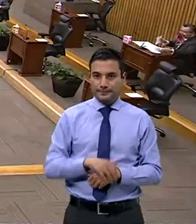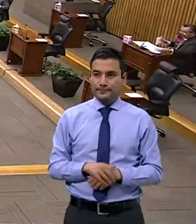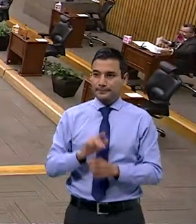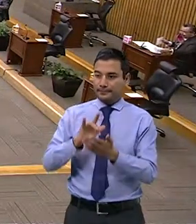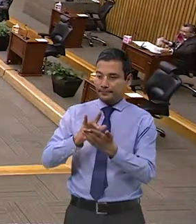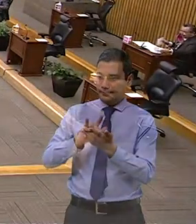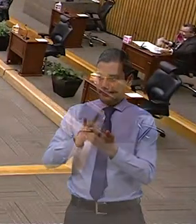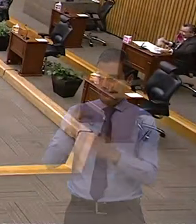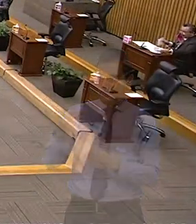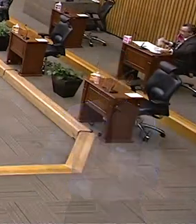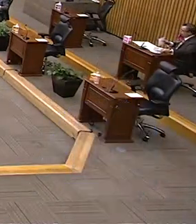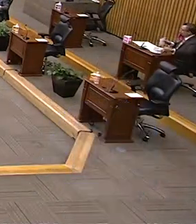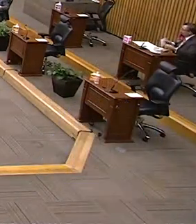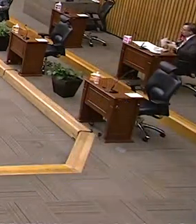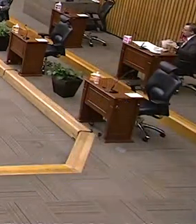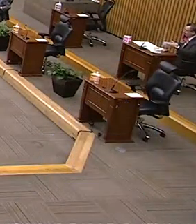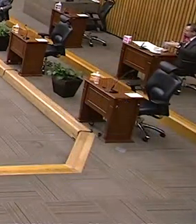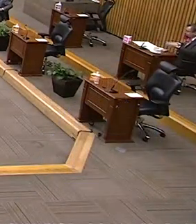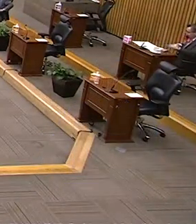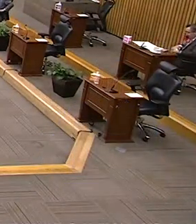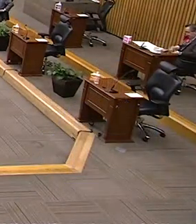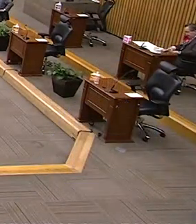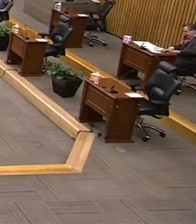alguien más desea intervenir